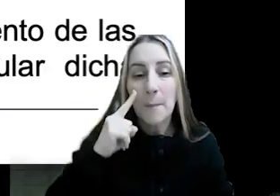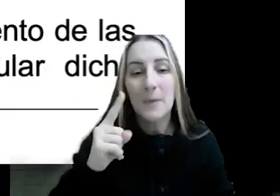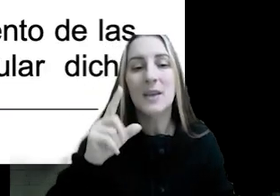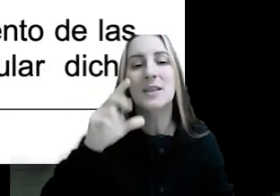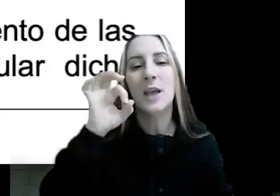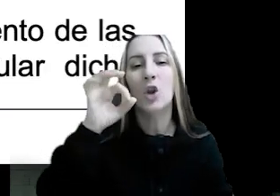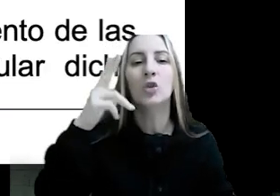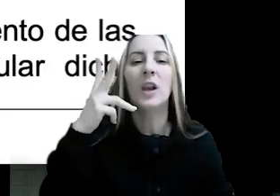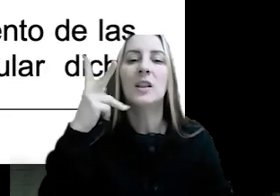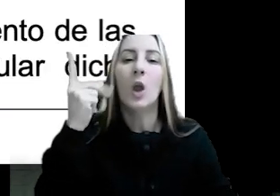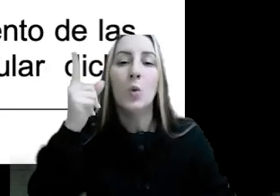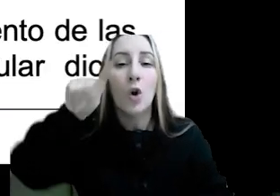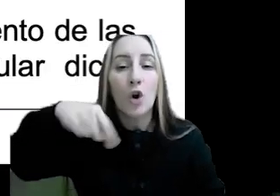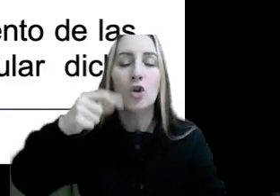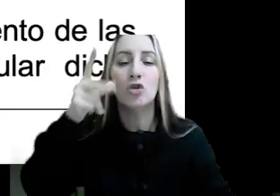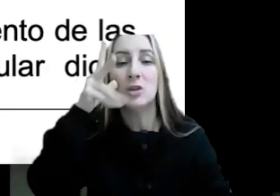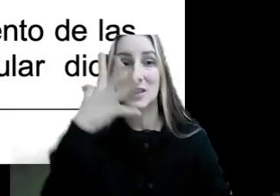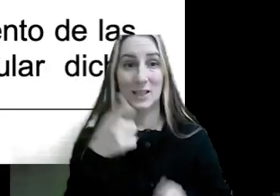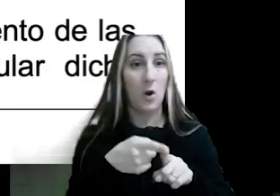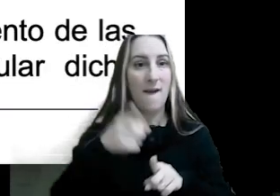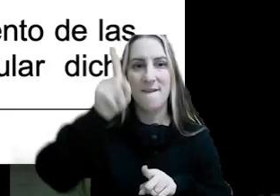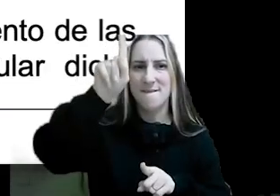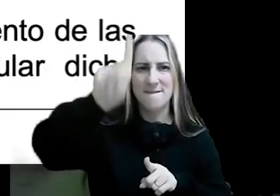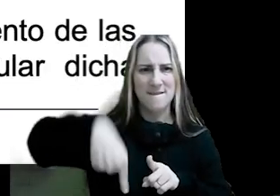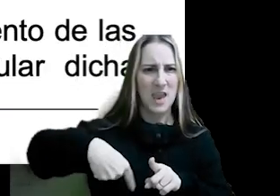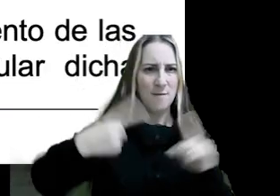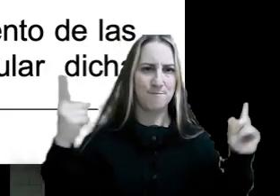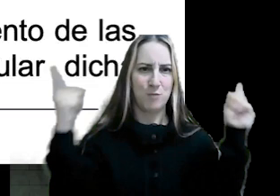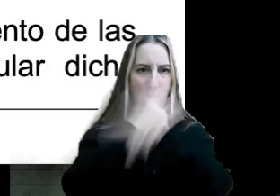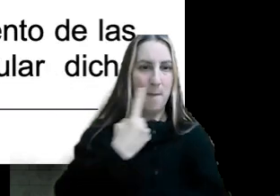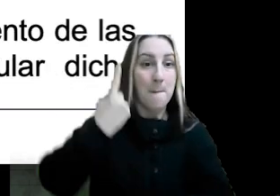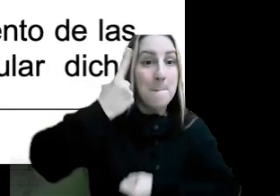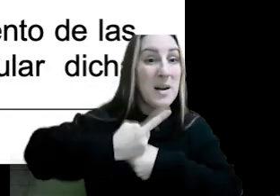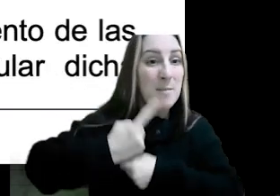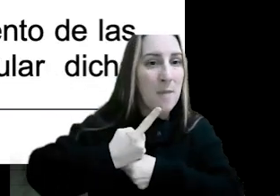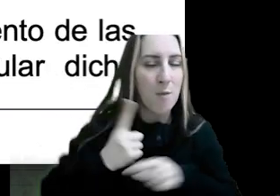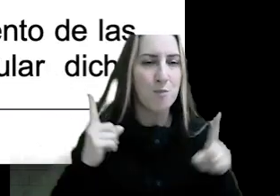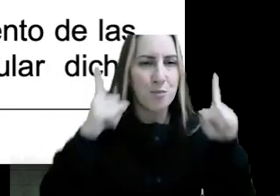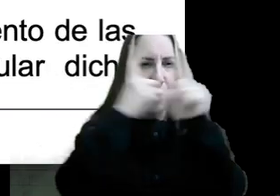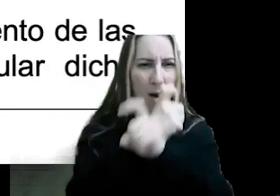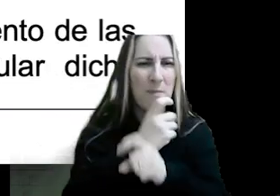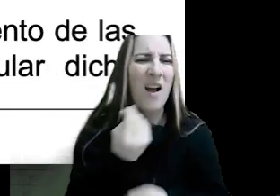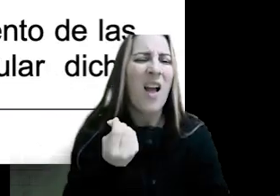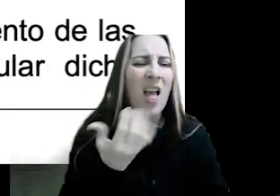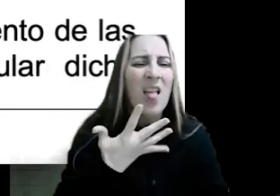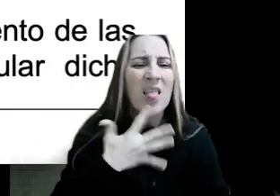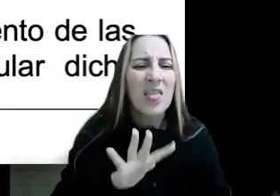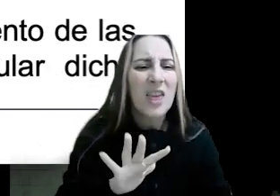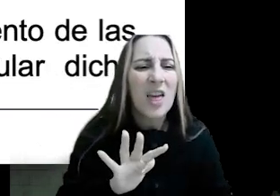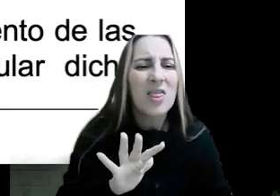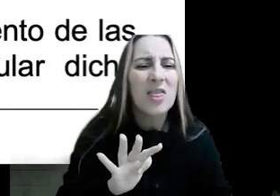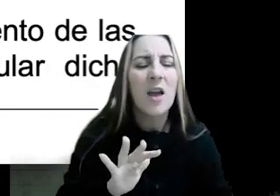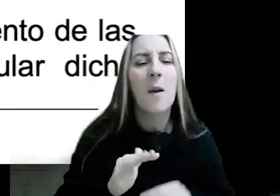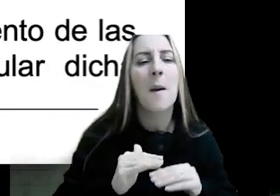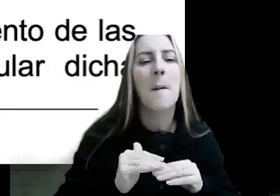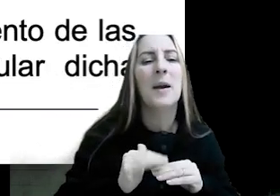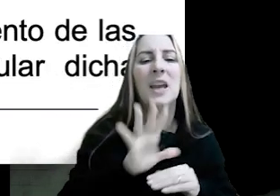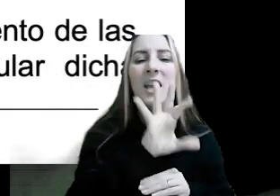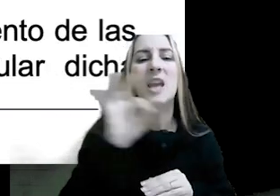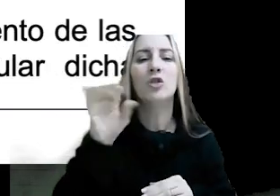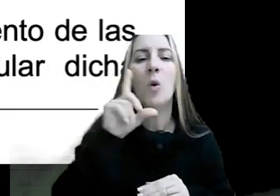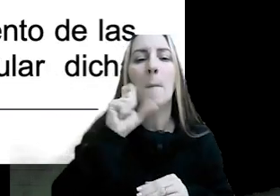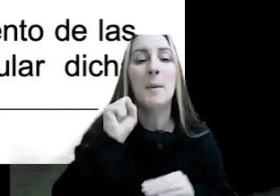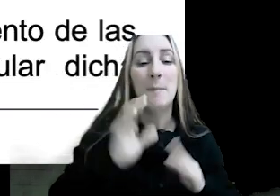507.031,85. Y ahí es donde viene el gran y primer problema. O sea, ¿qué es lo que se entiende por mayor de 500.000 pesos